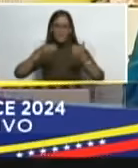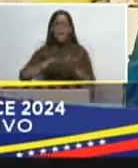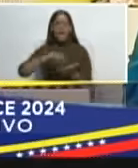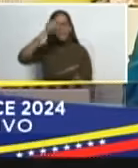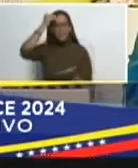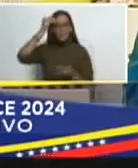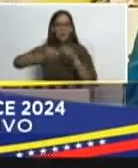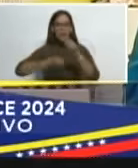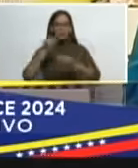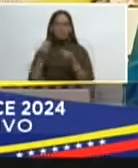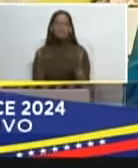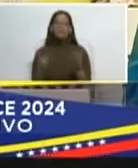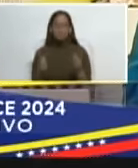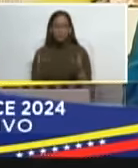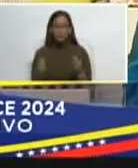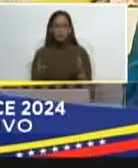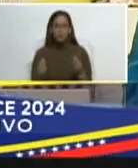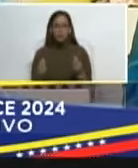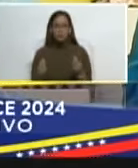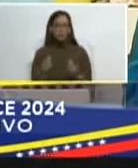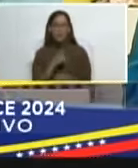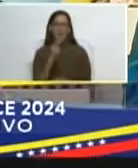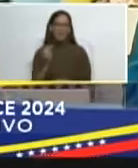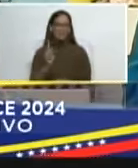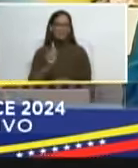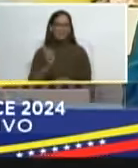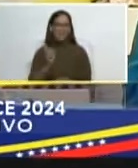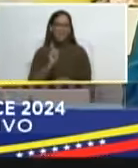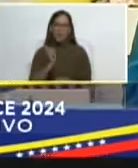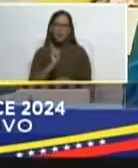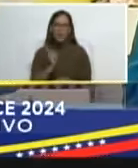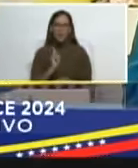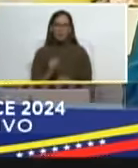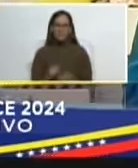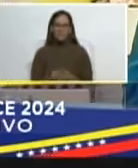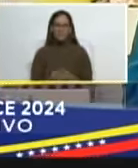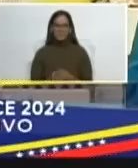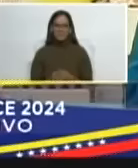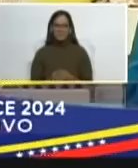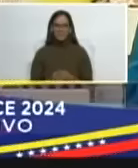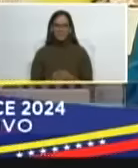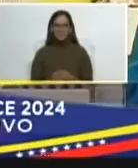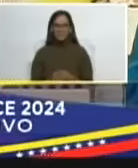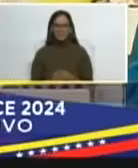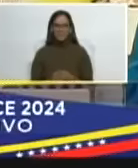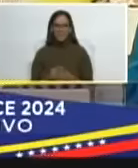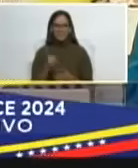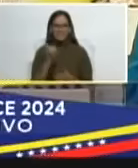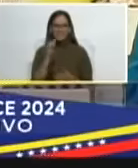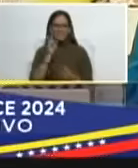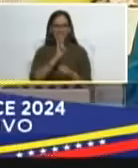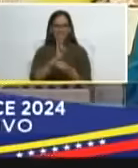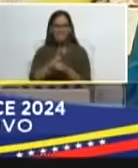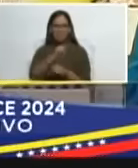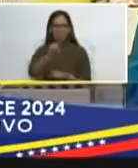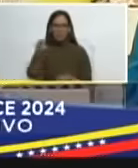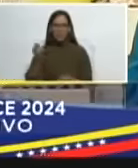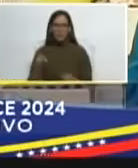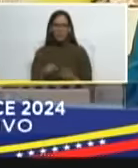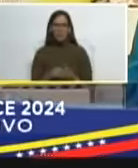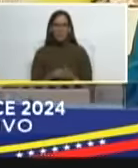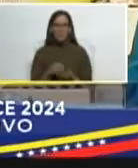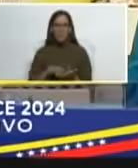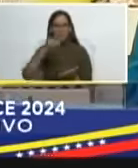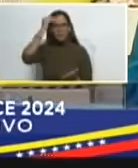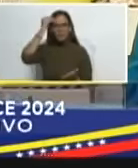mucho? No. No, no, no, no, no. Están engañados ustedes. ¿Que aprendimos a